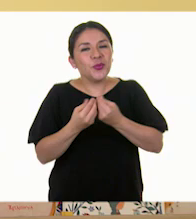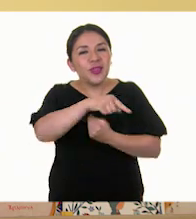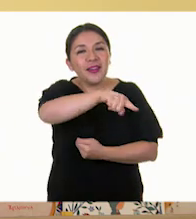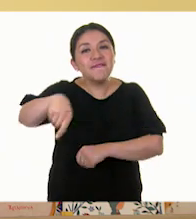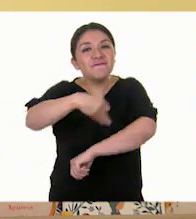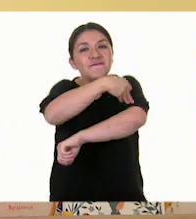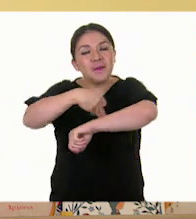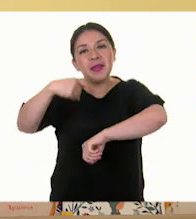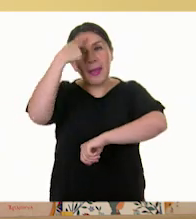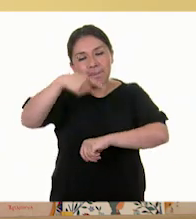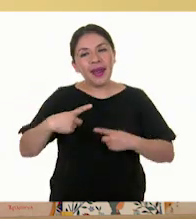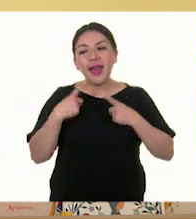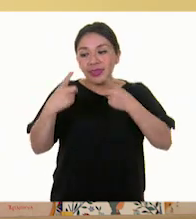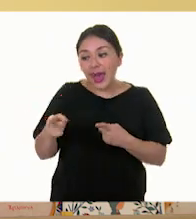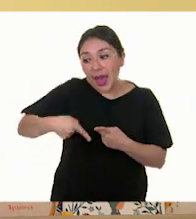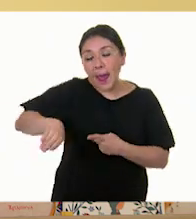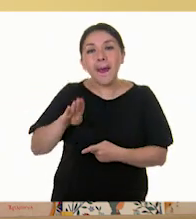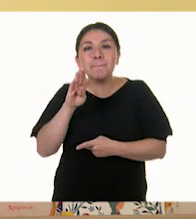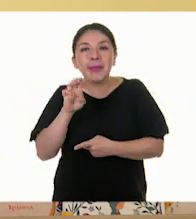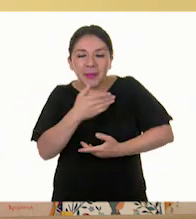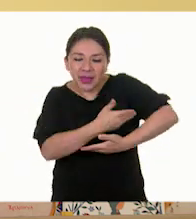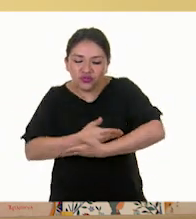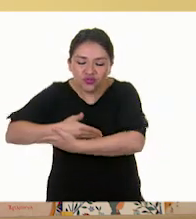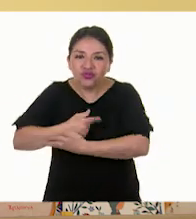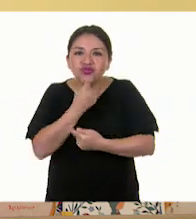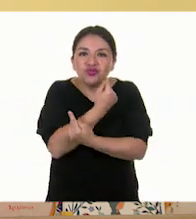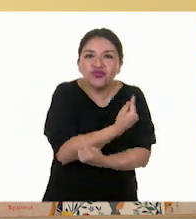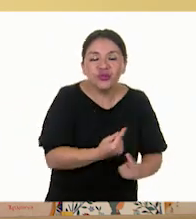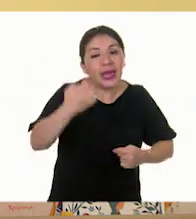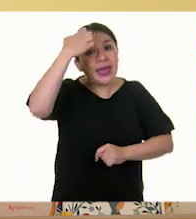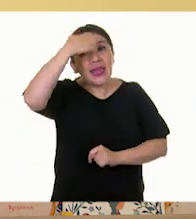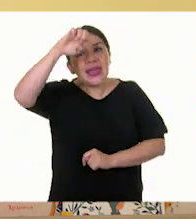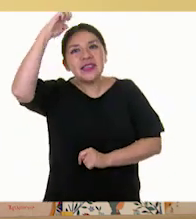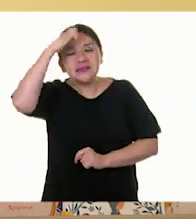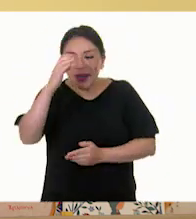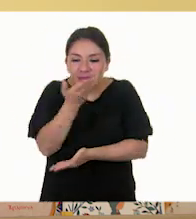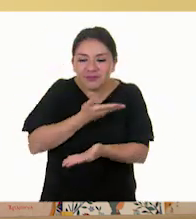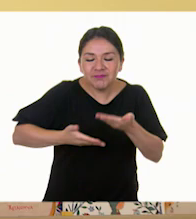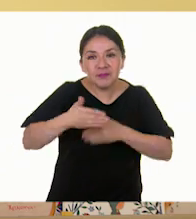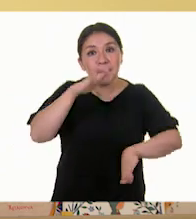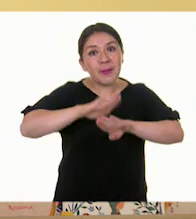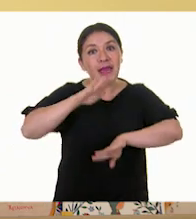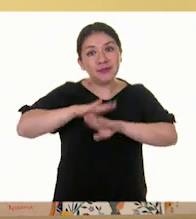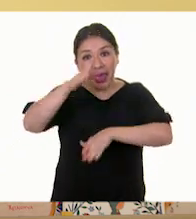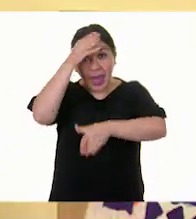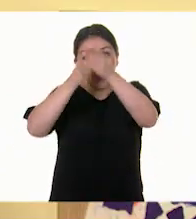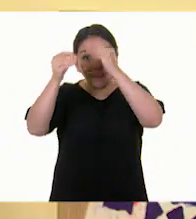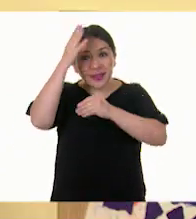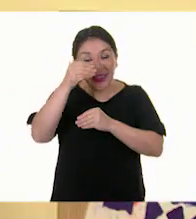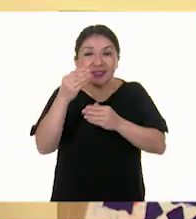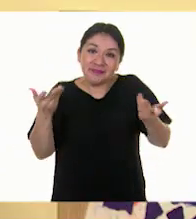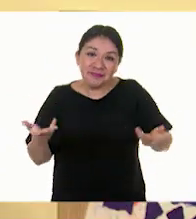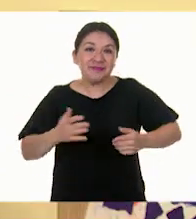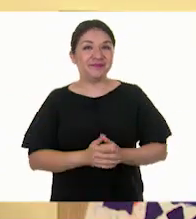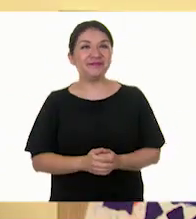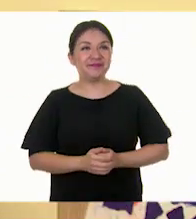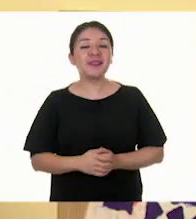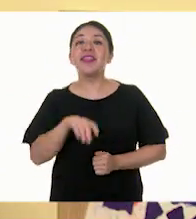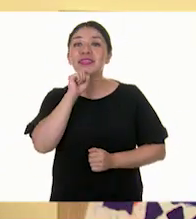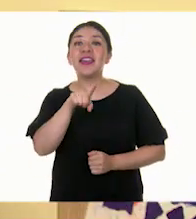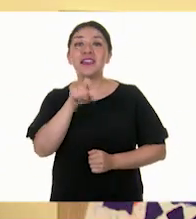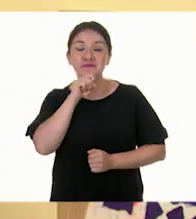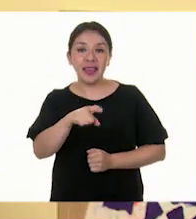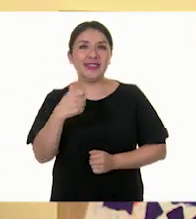familias para ofrecerles a los bebés, niñas y niños, experiencias y convivencias de aprendizaje. Así es, y también